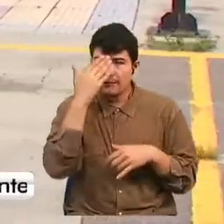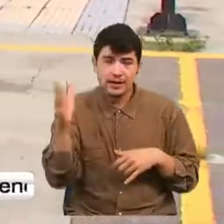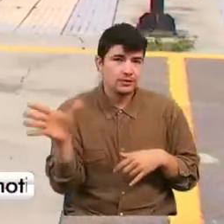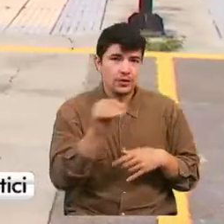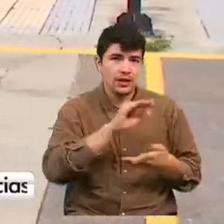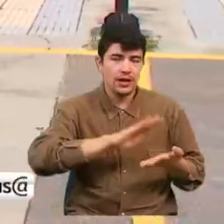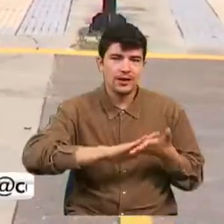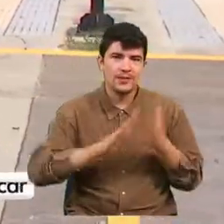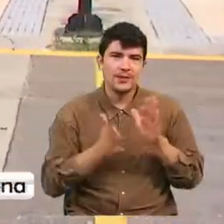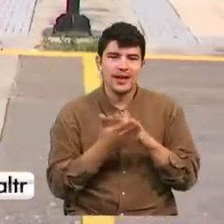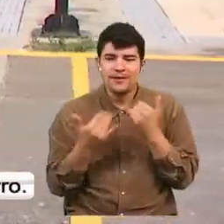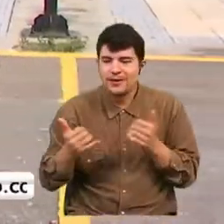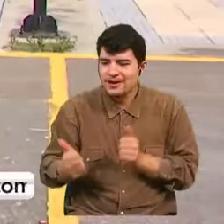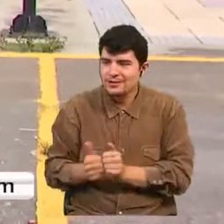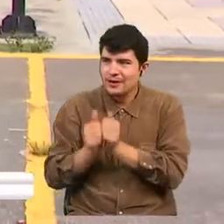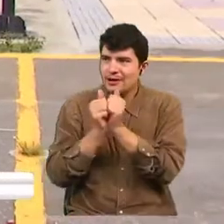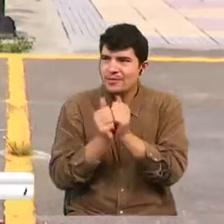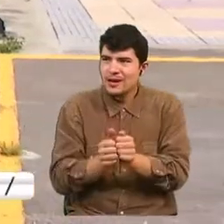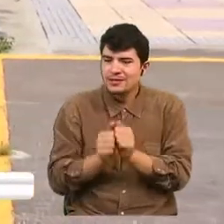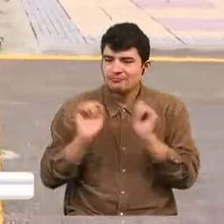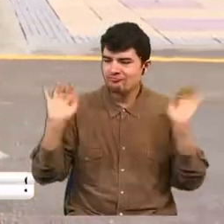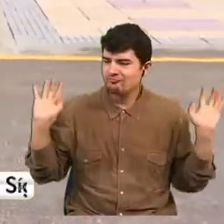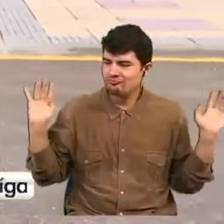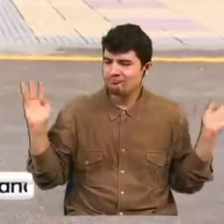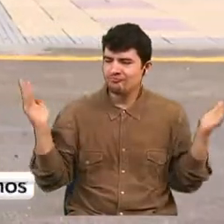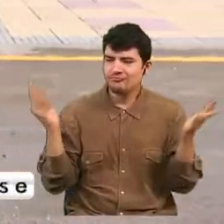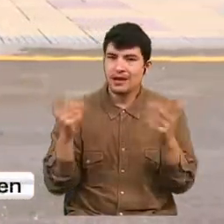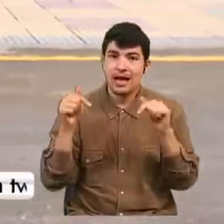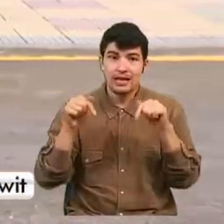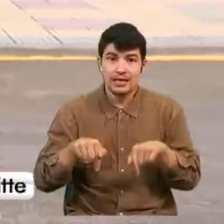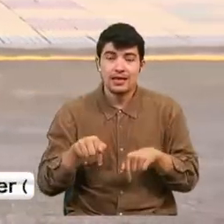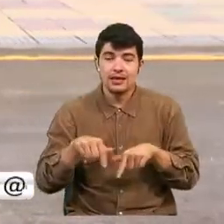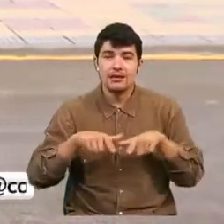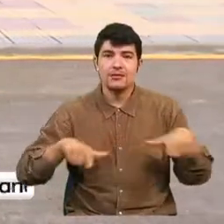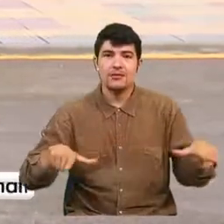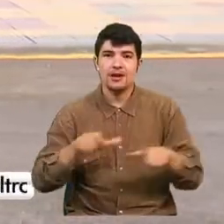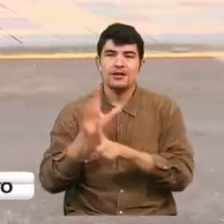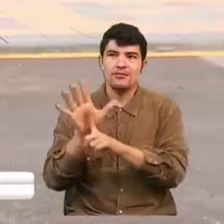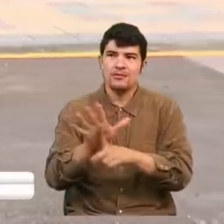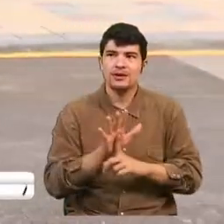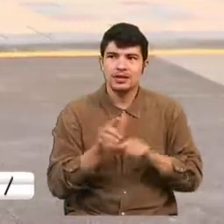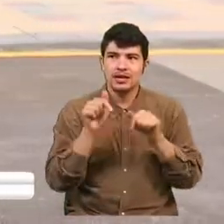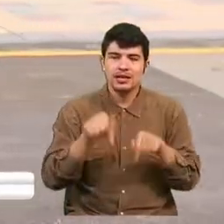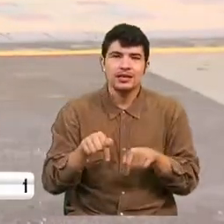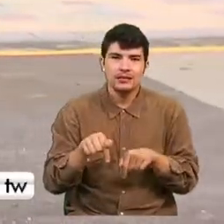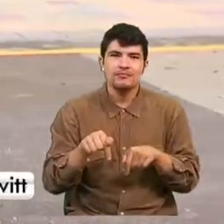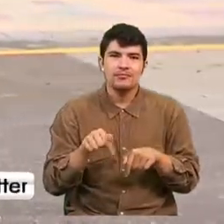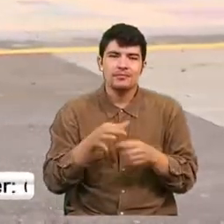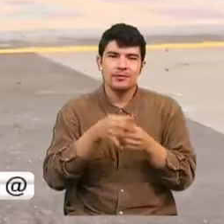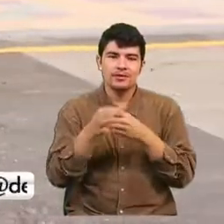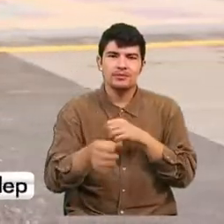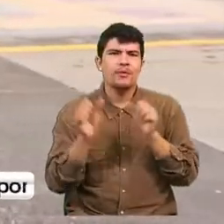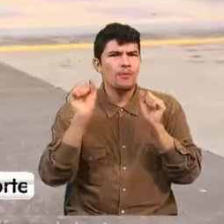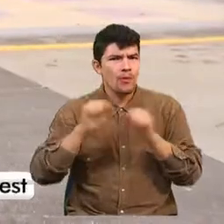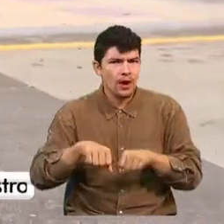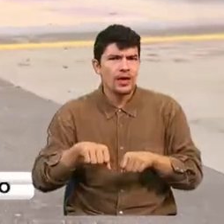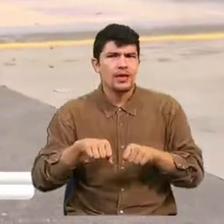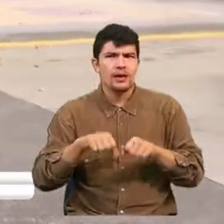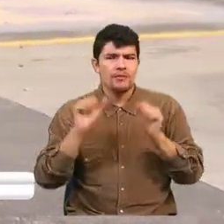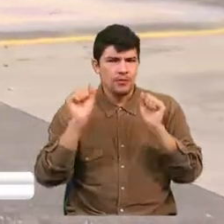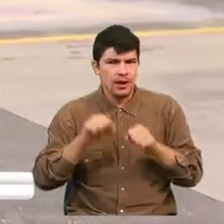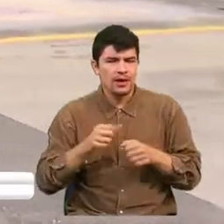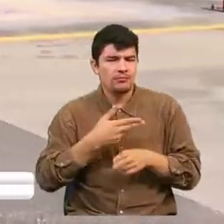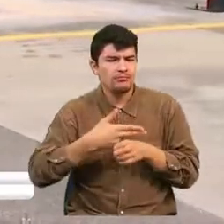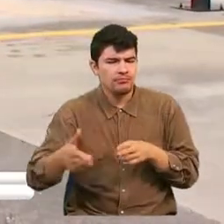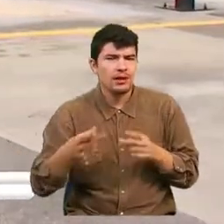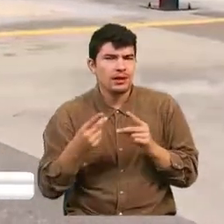que nos acompañan precisamente hasta ahora también a los alrededores de nuestro punto de emisión aquí en el Parque del Folclor en Jesús María, pues se pueda llevar a cabo lo más pronto